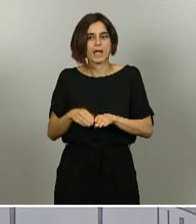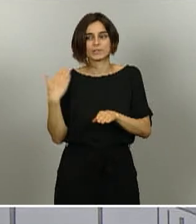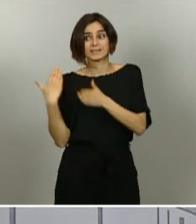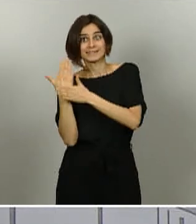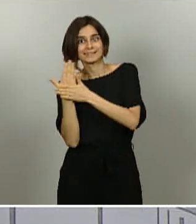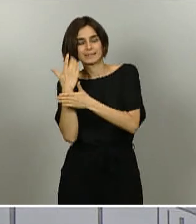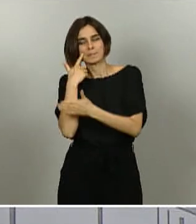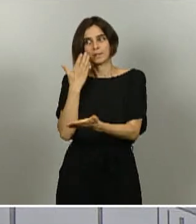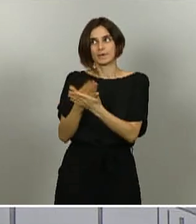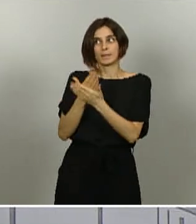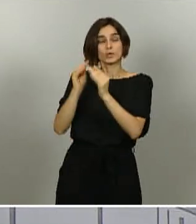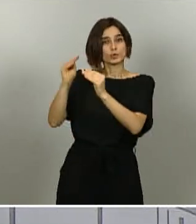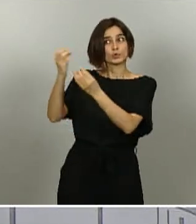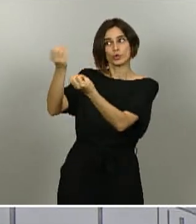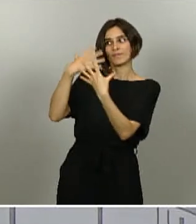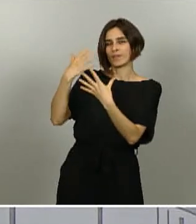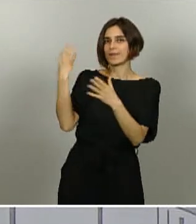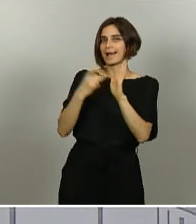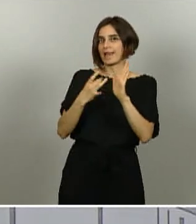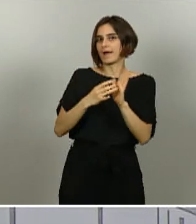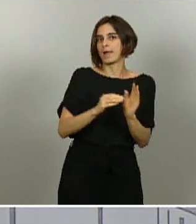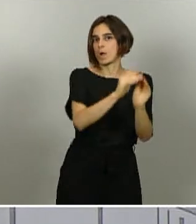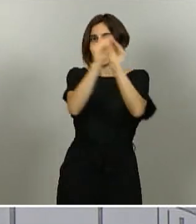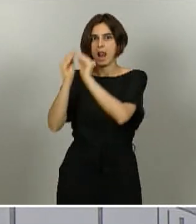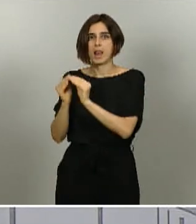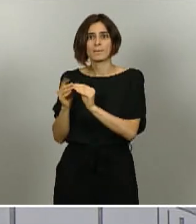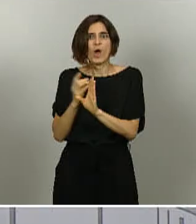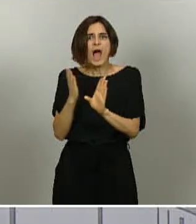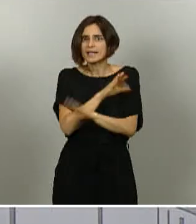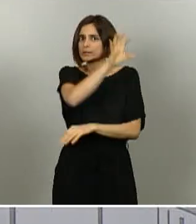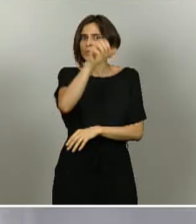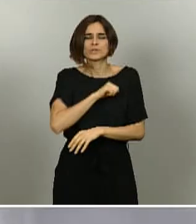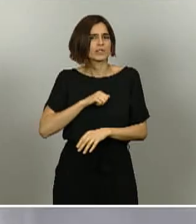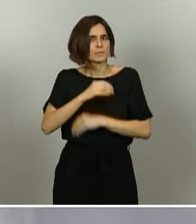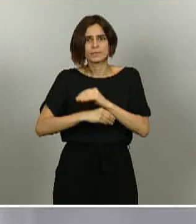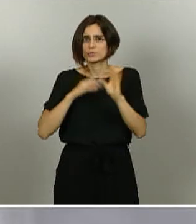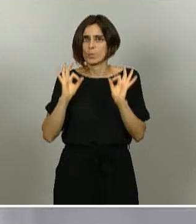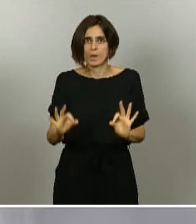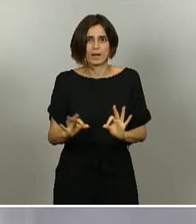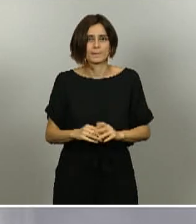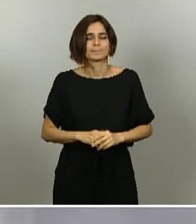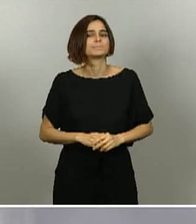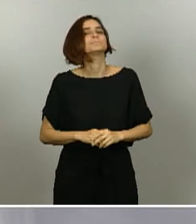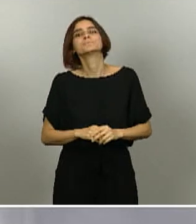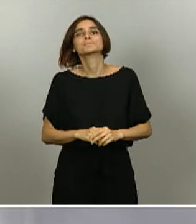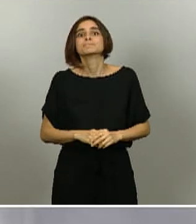calidad adecuada, igual que hemos hecho con todas las demás comunidades autónomas. Doctor, pues nada más. Muchas gracias